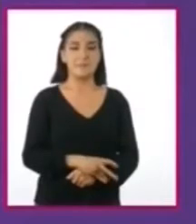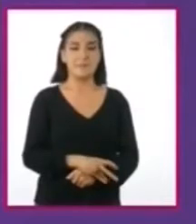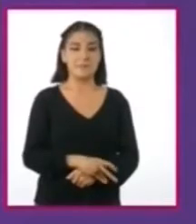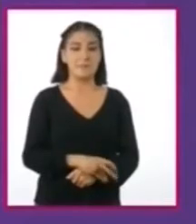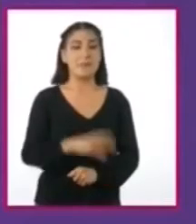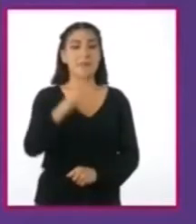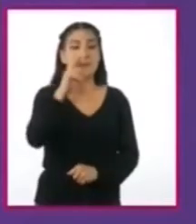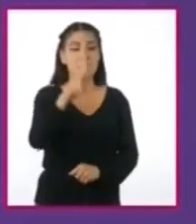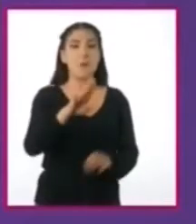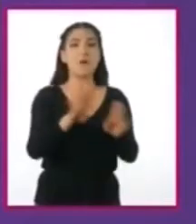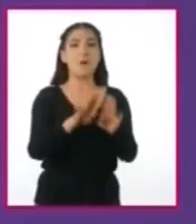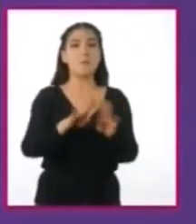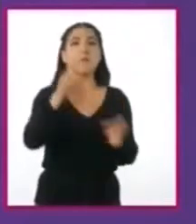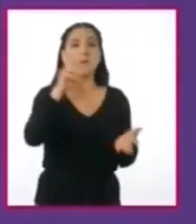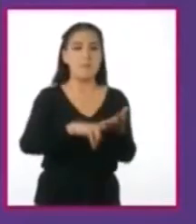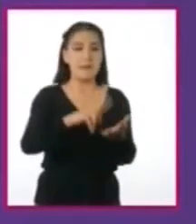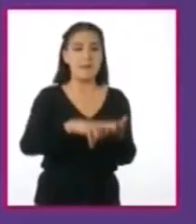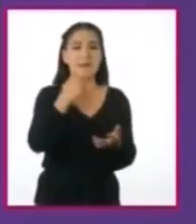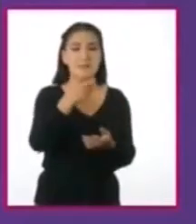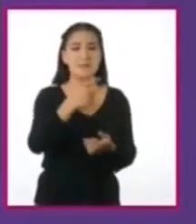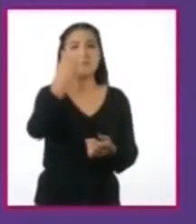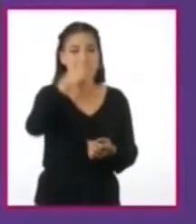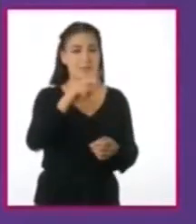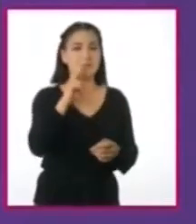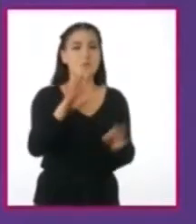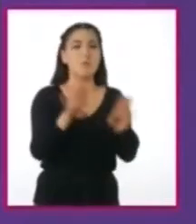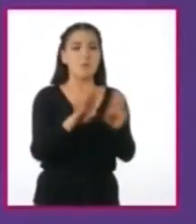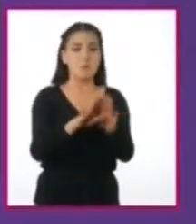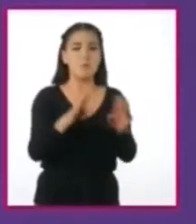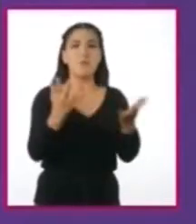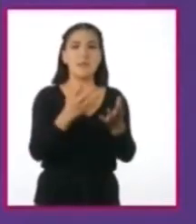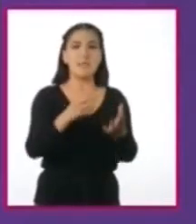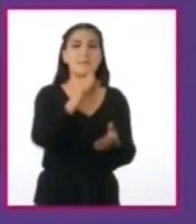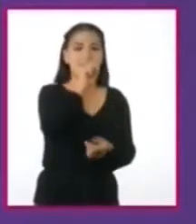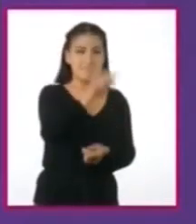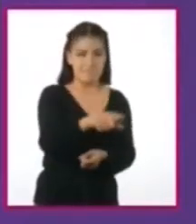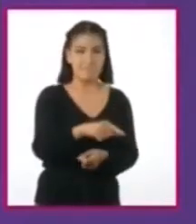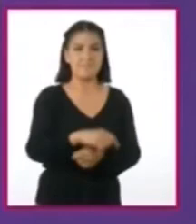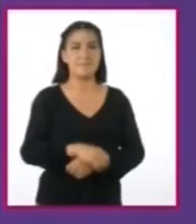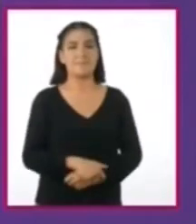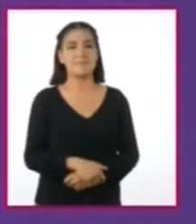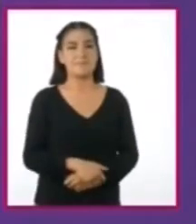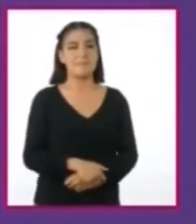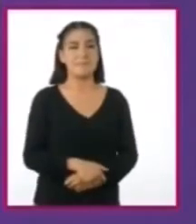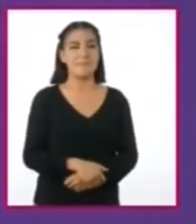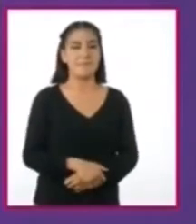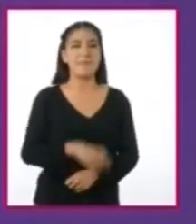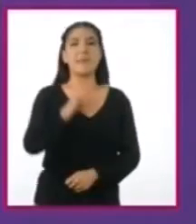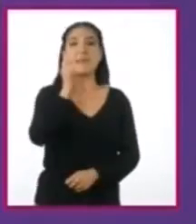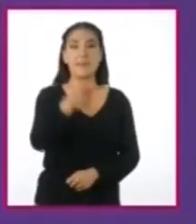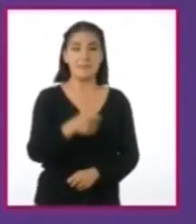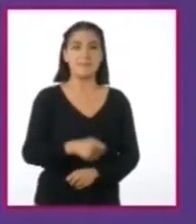Sustituyan los valores de los lados en las proporciones y calculen las mismas. Nos quedará